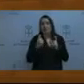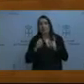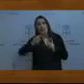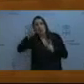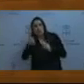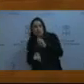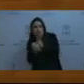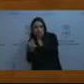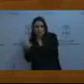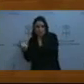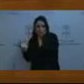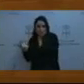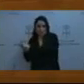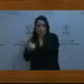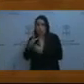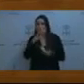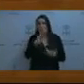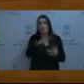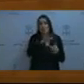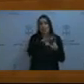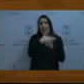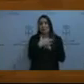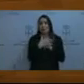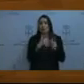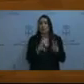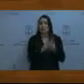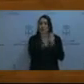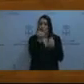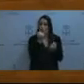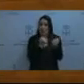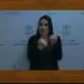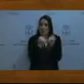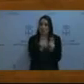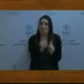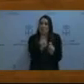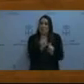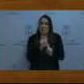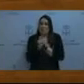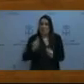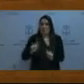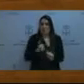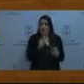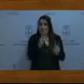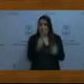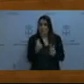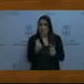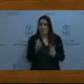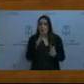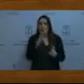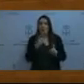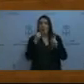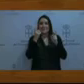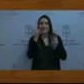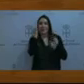Porque el entorno socioeconómico nos aporta nuevas oportunidades para facilitar la pluriactividad